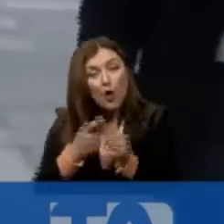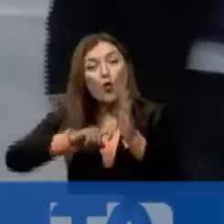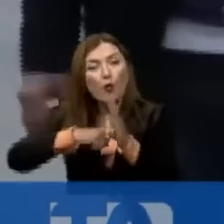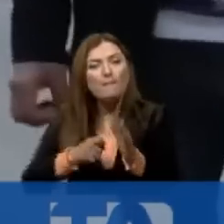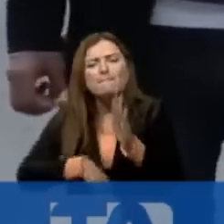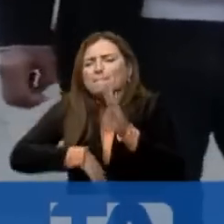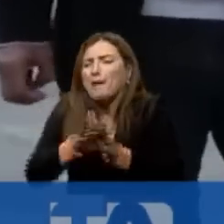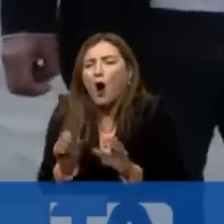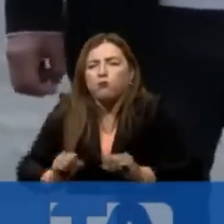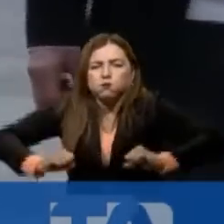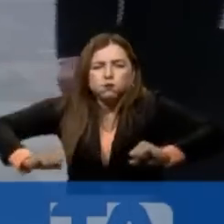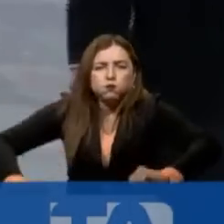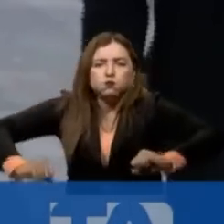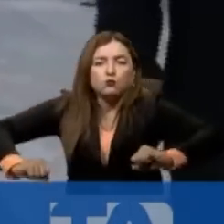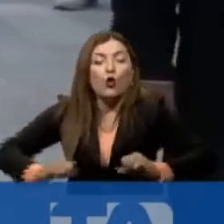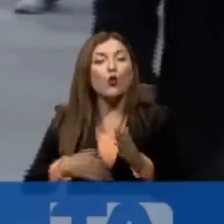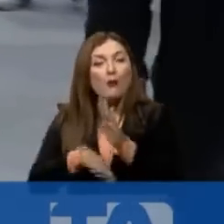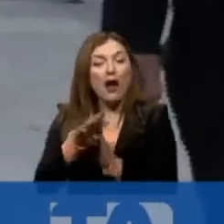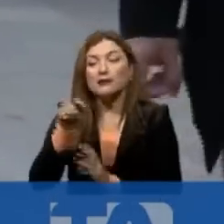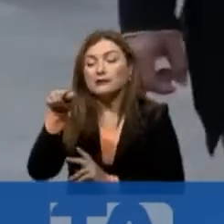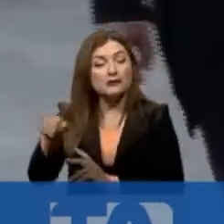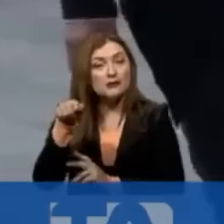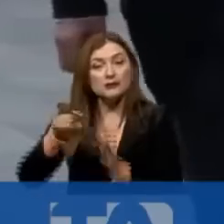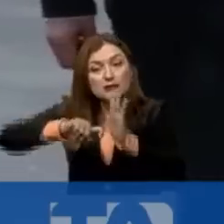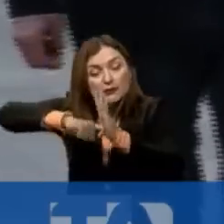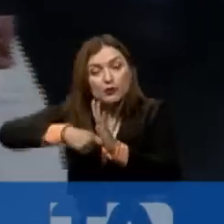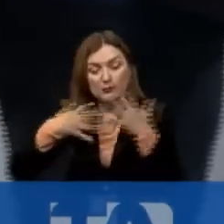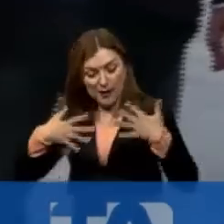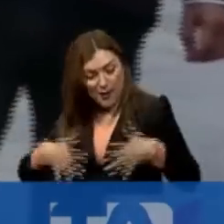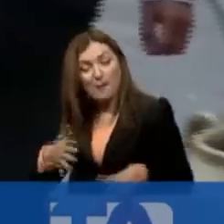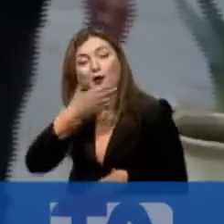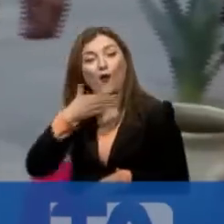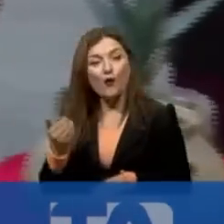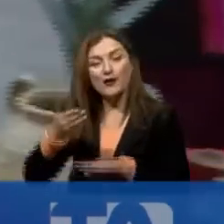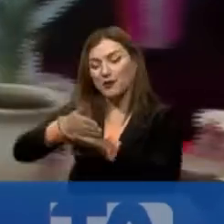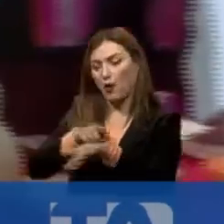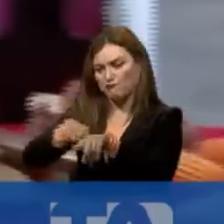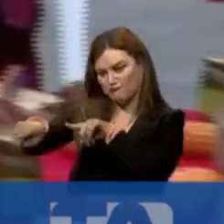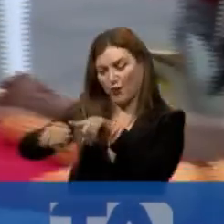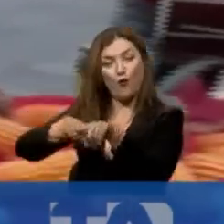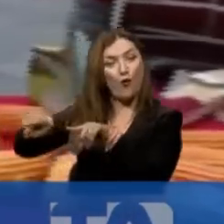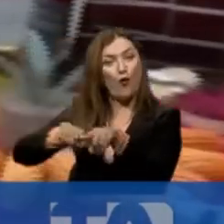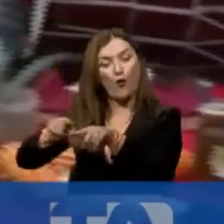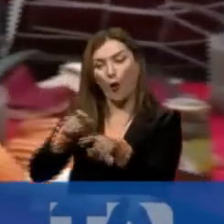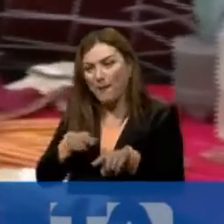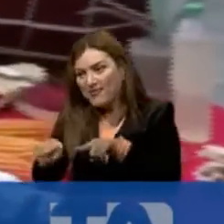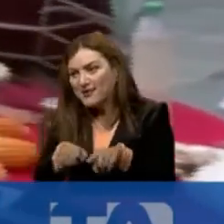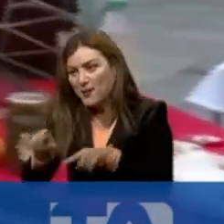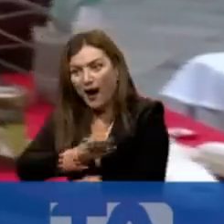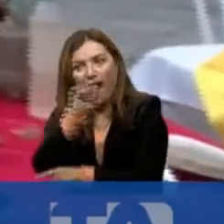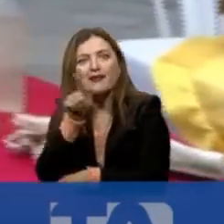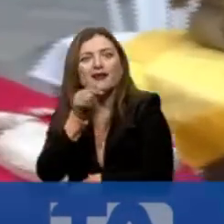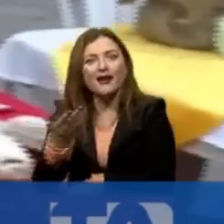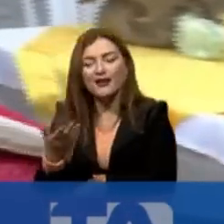también vamos a elegir al cuy mejor vestido, va a haber una carrera del cuy y obviamente el mejor plato del cuy.